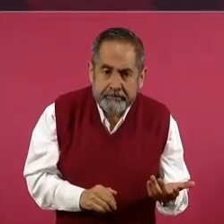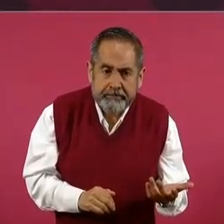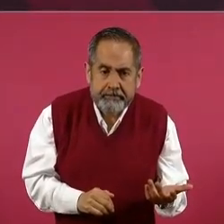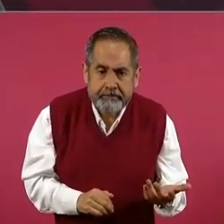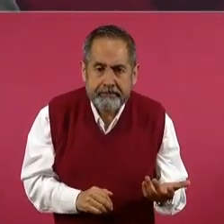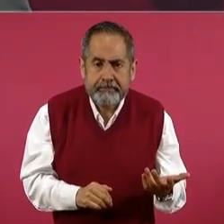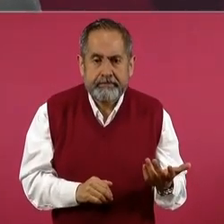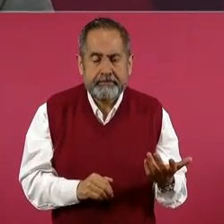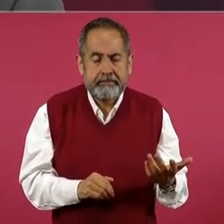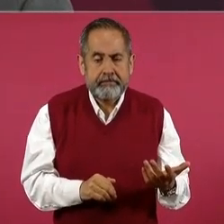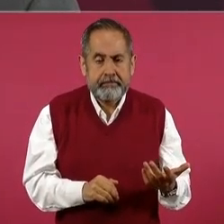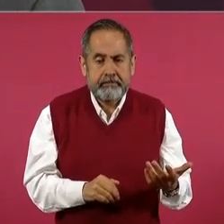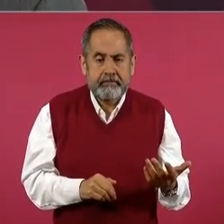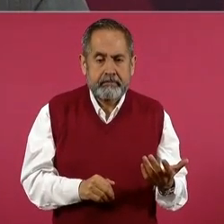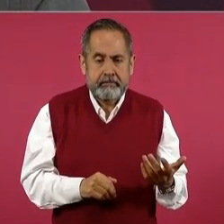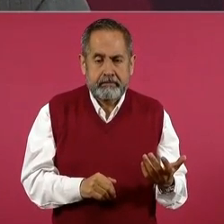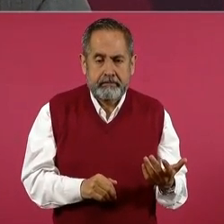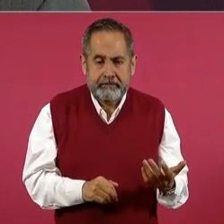de